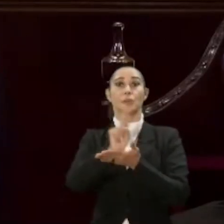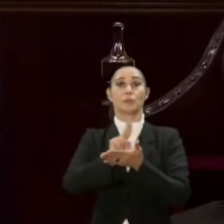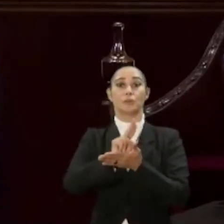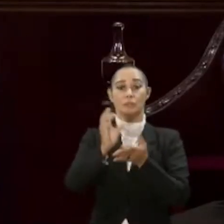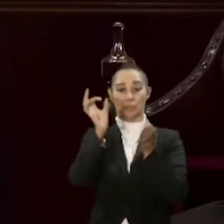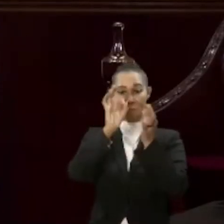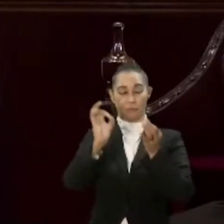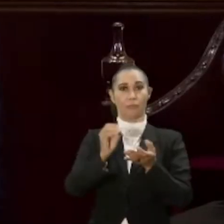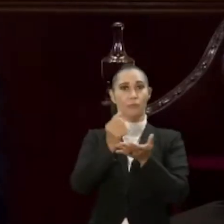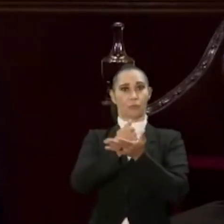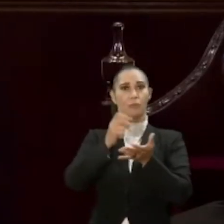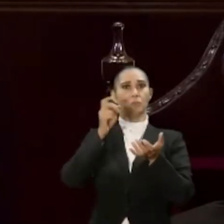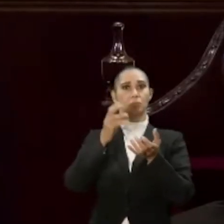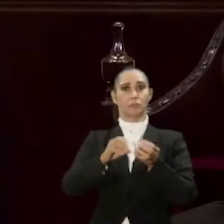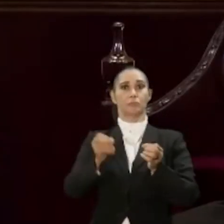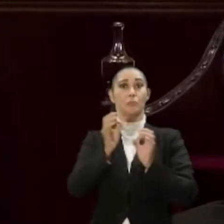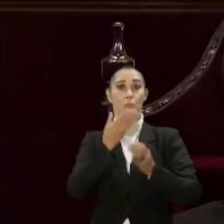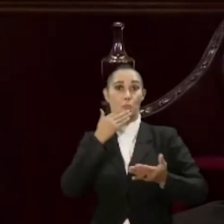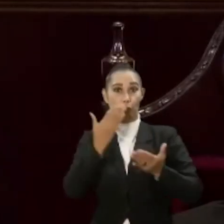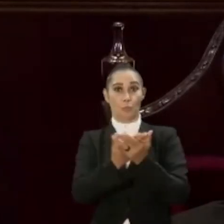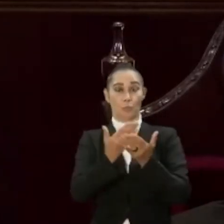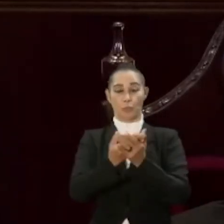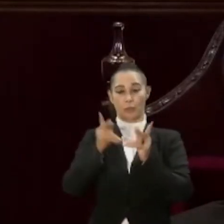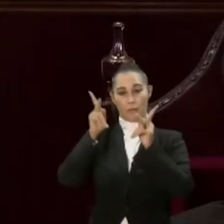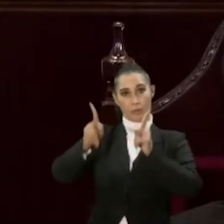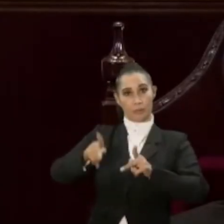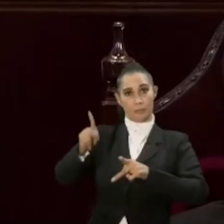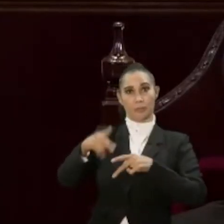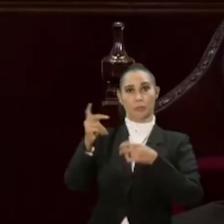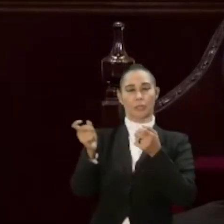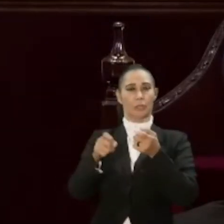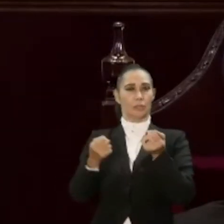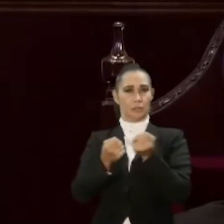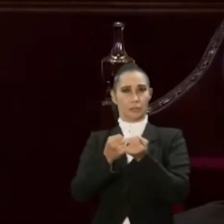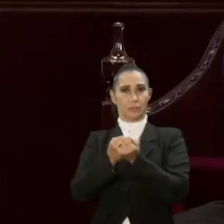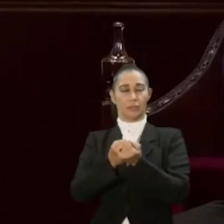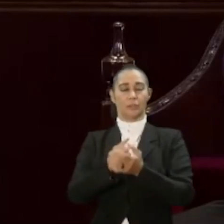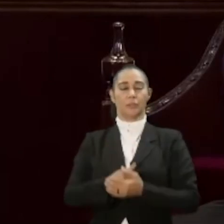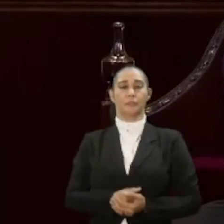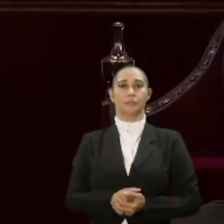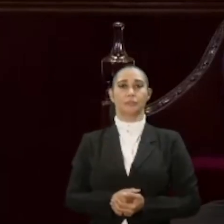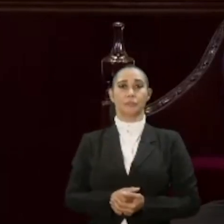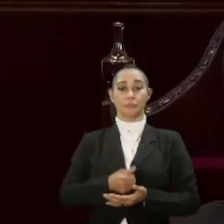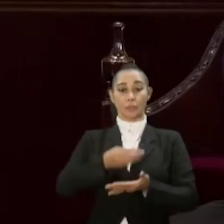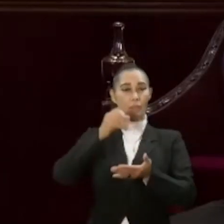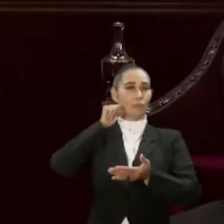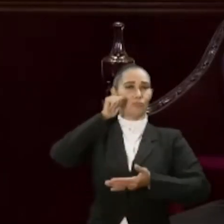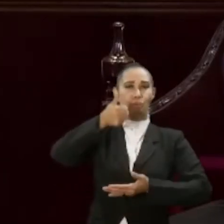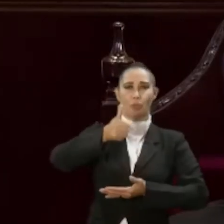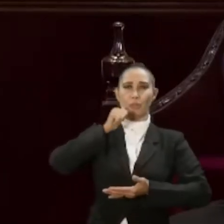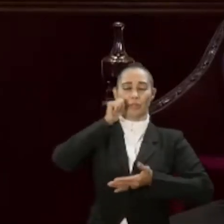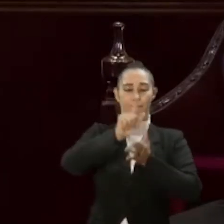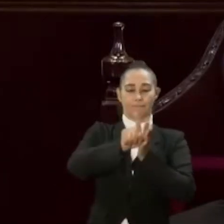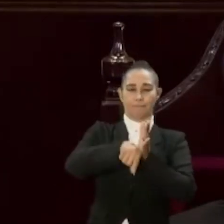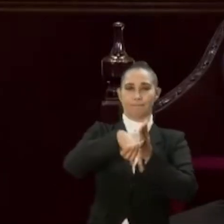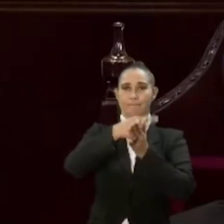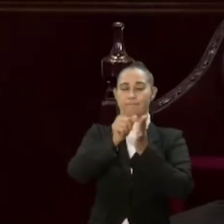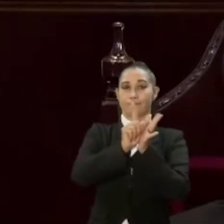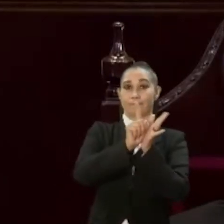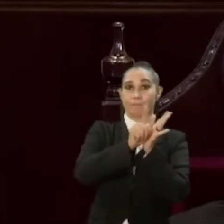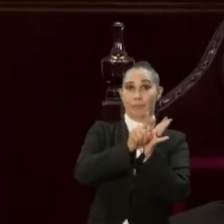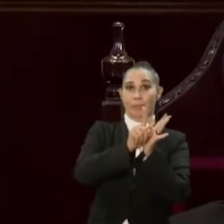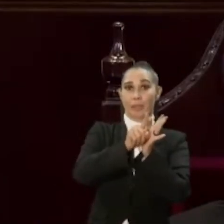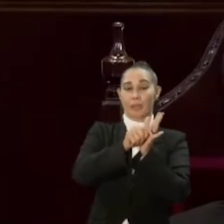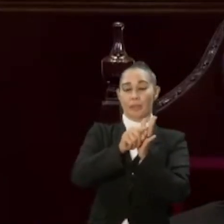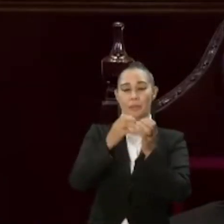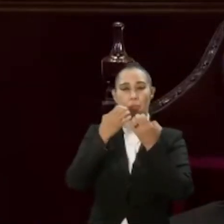para resolver las necesidades de las personas menos afortunadas de nuestra tierra. Cada día, cada hora, cada minuto.